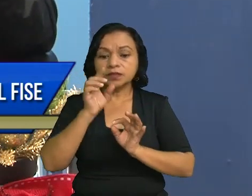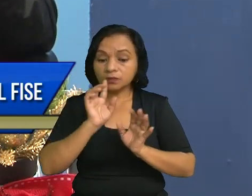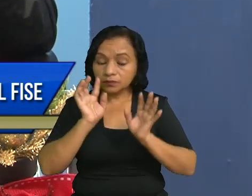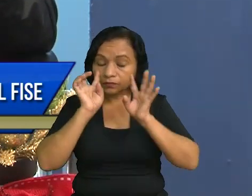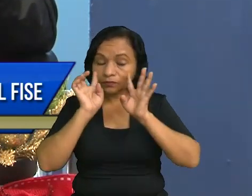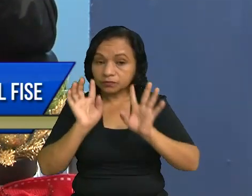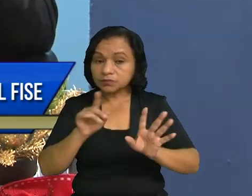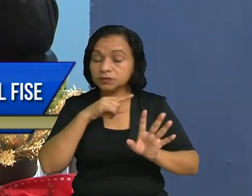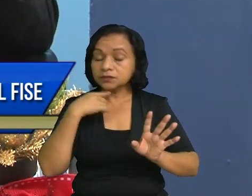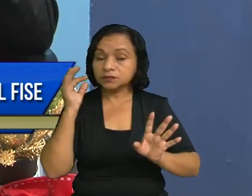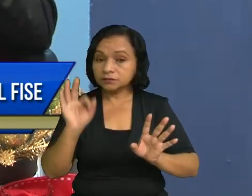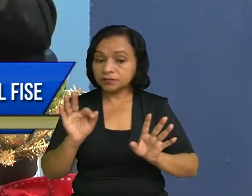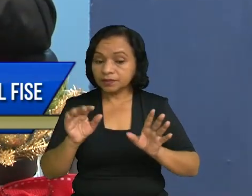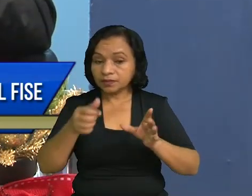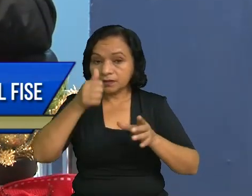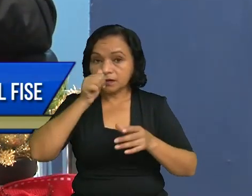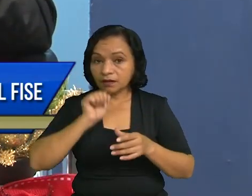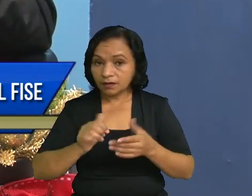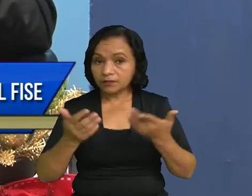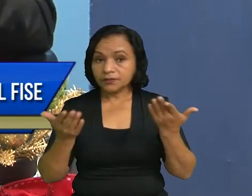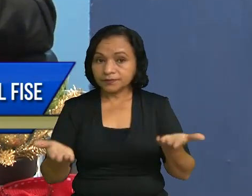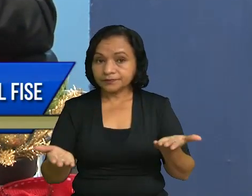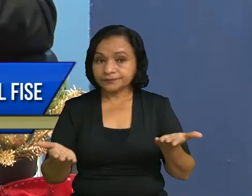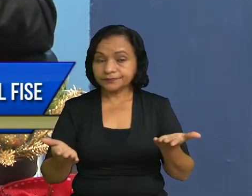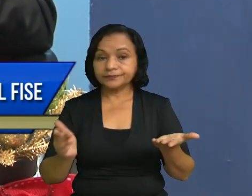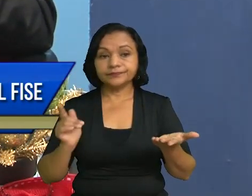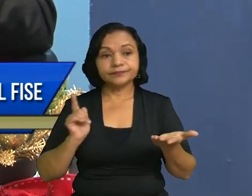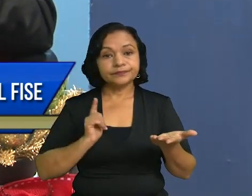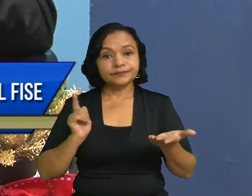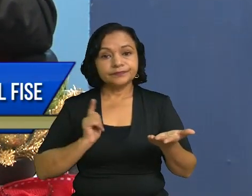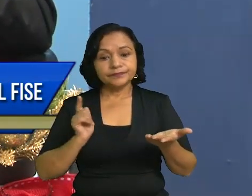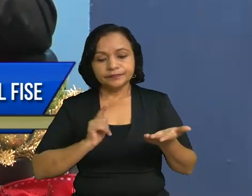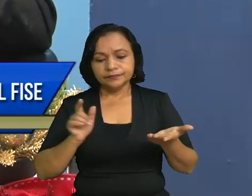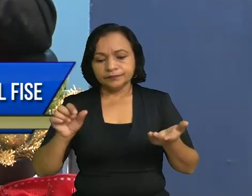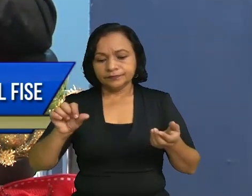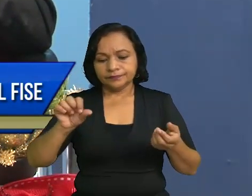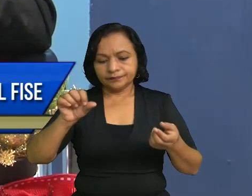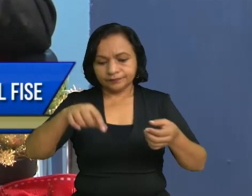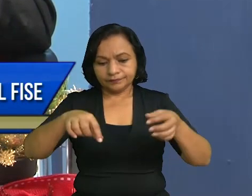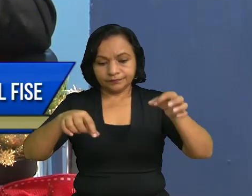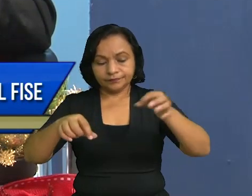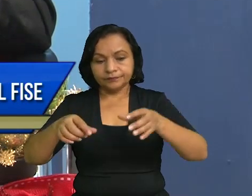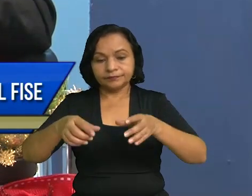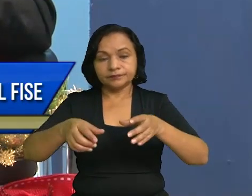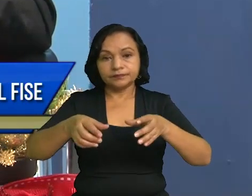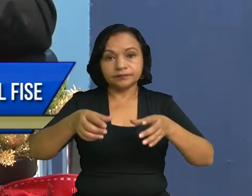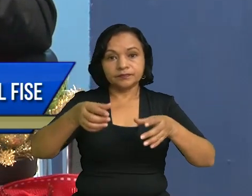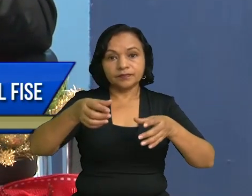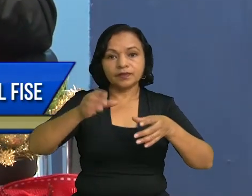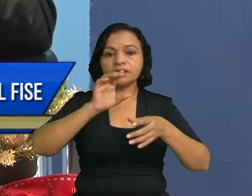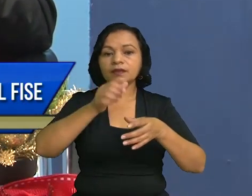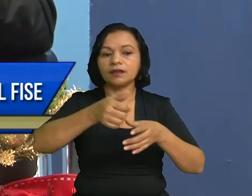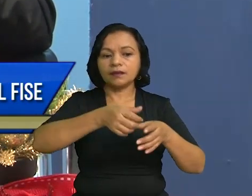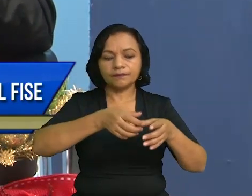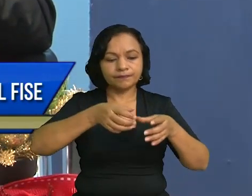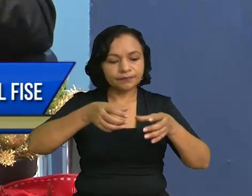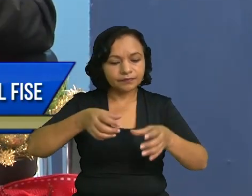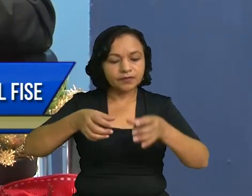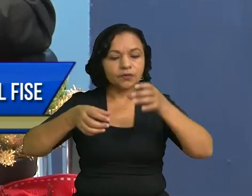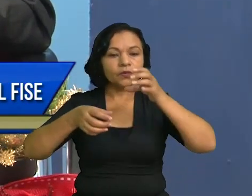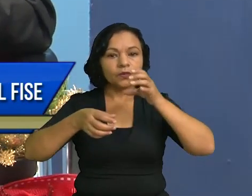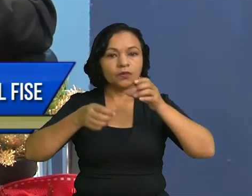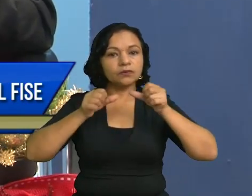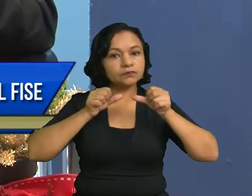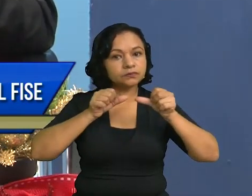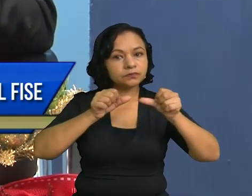significa de que además de estar la de tener un tratamiento del agua de que sea de calidad y de que tenga continuidad es